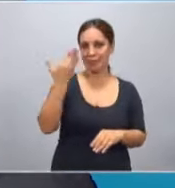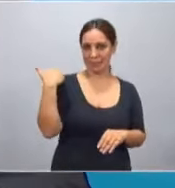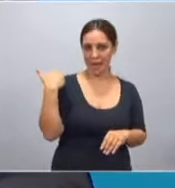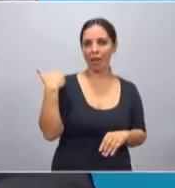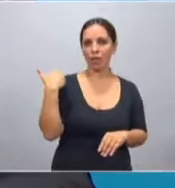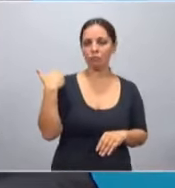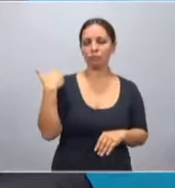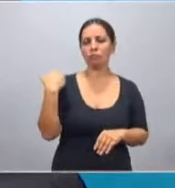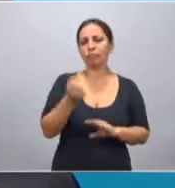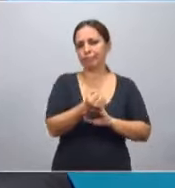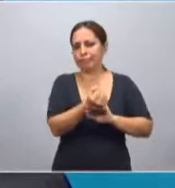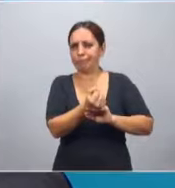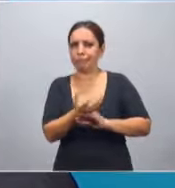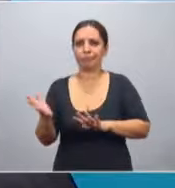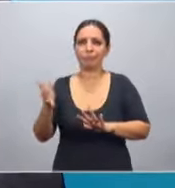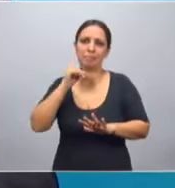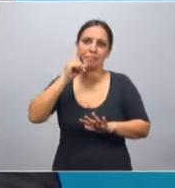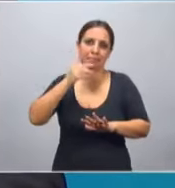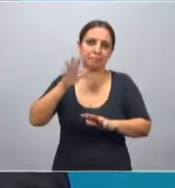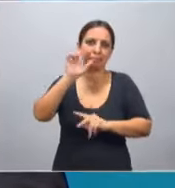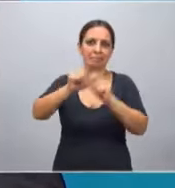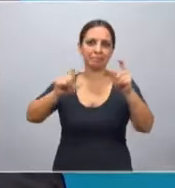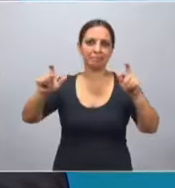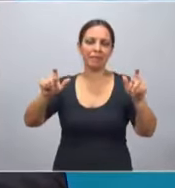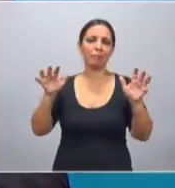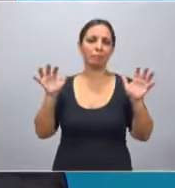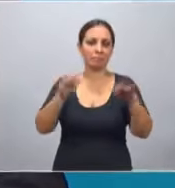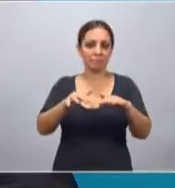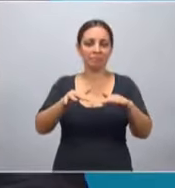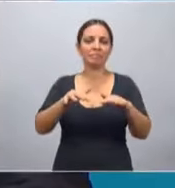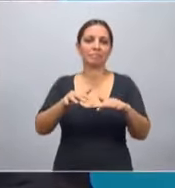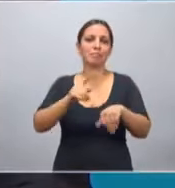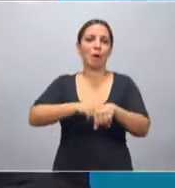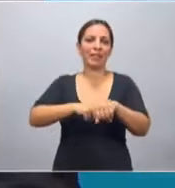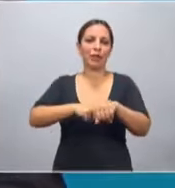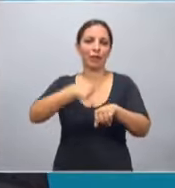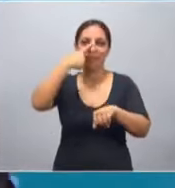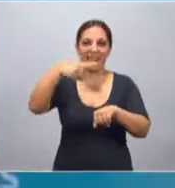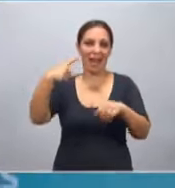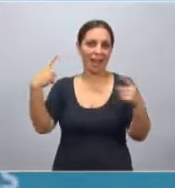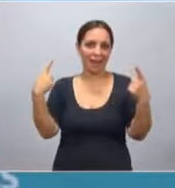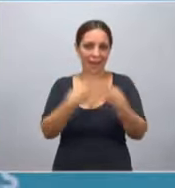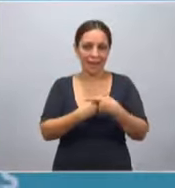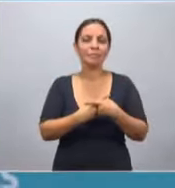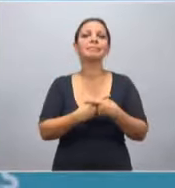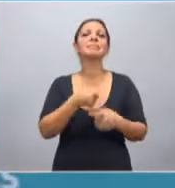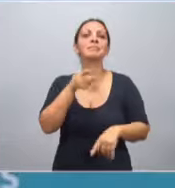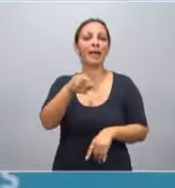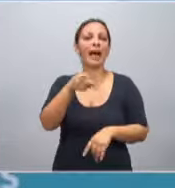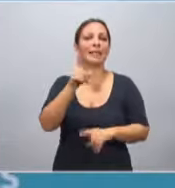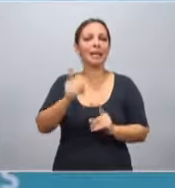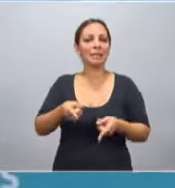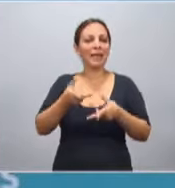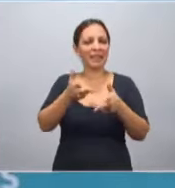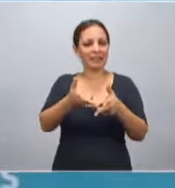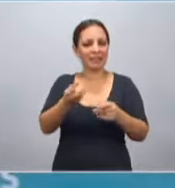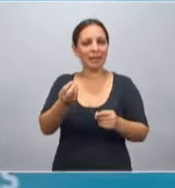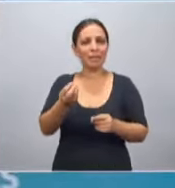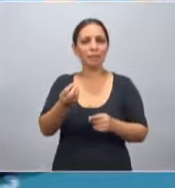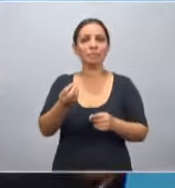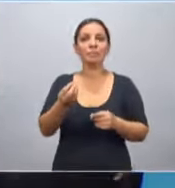decenas de miles de pibes y pibas fueron a participar de la instancia final así que ahí también lo decía lo decían recién los